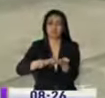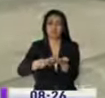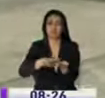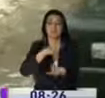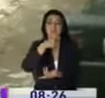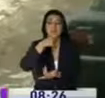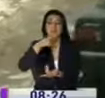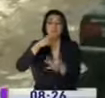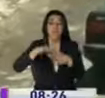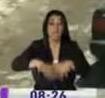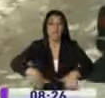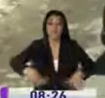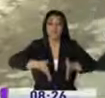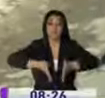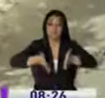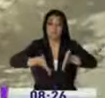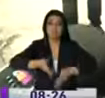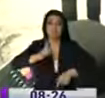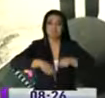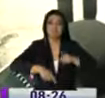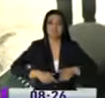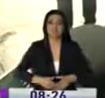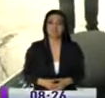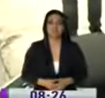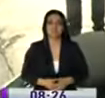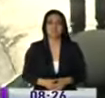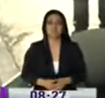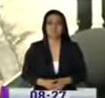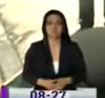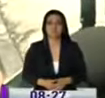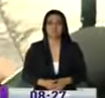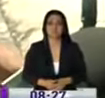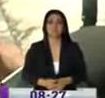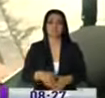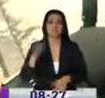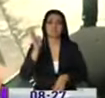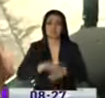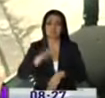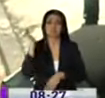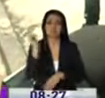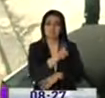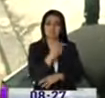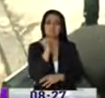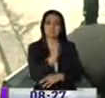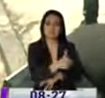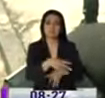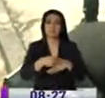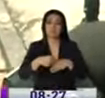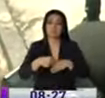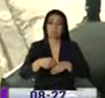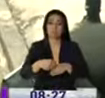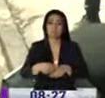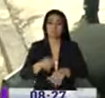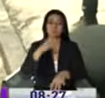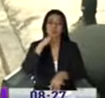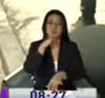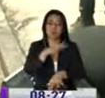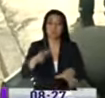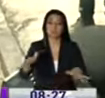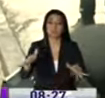arena y no una calle transitable. Volquetas que pasan llenito, cargado, lodo, lodo, es que eso va